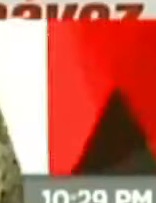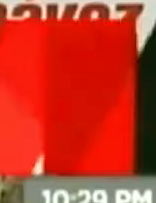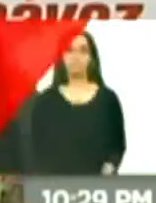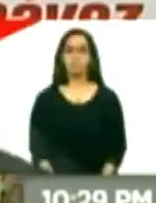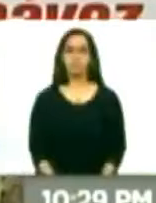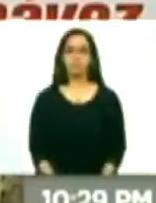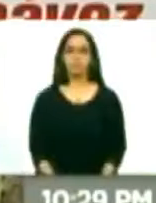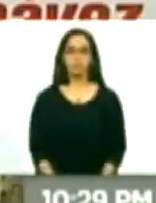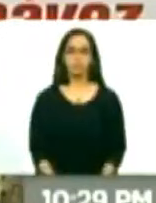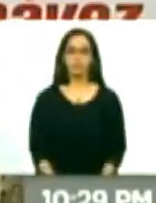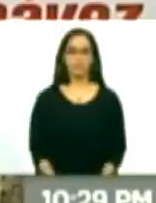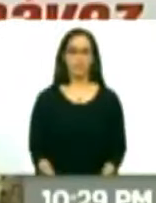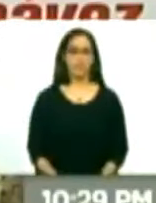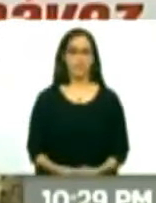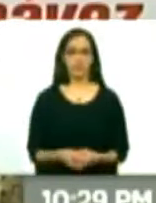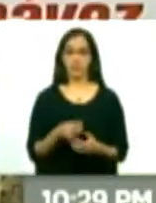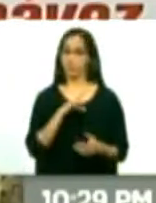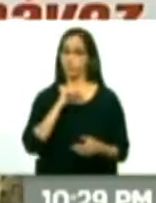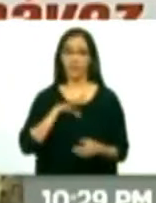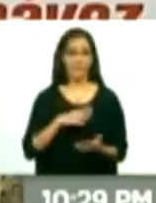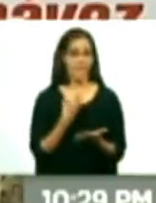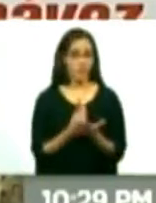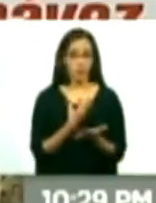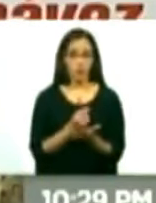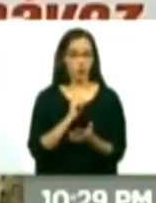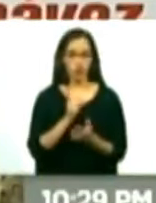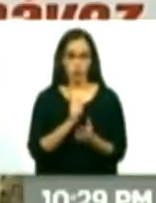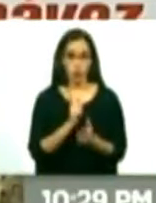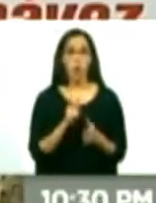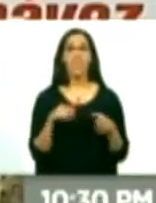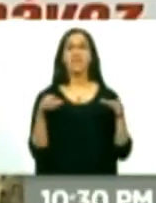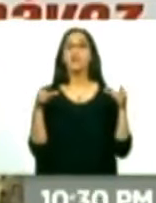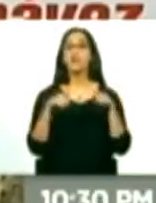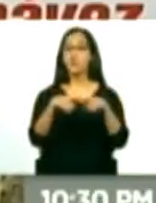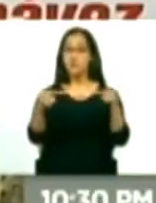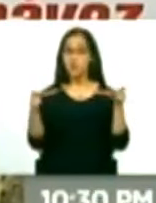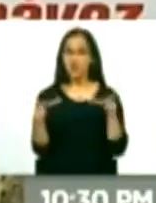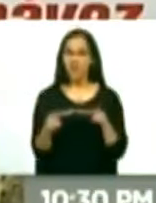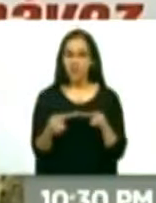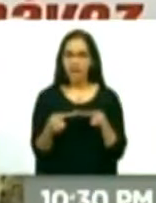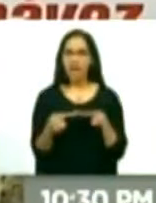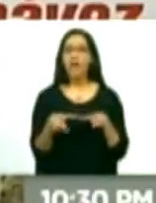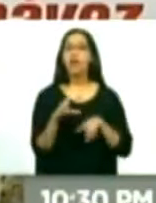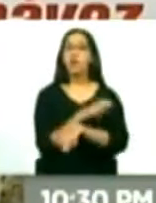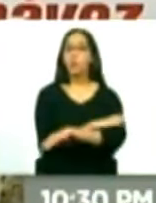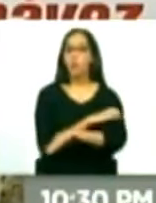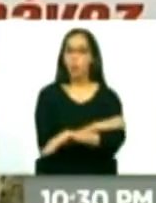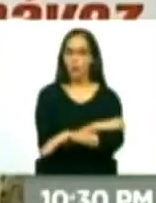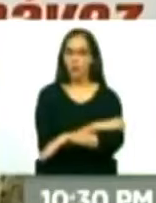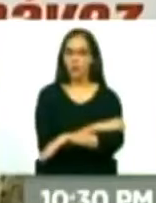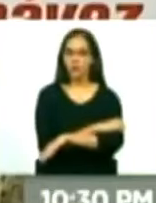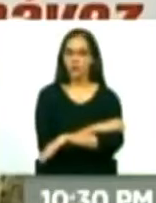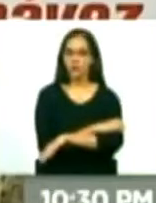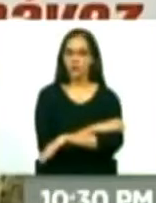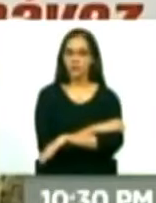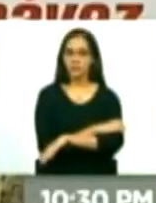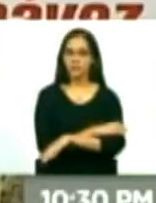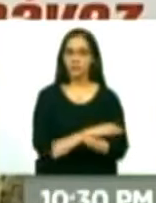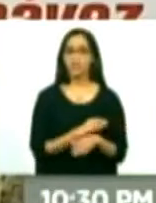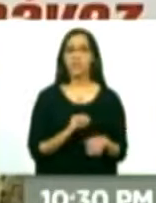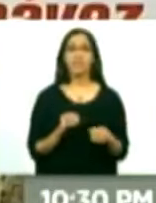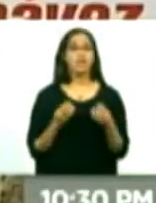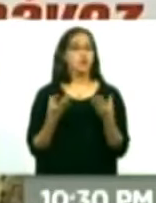Cumbres de Curuma no está en el Furrial, no, no, no. Es Cumbres de Curuma, un territorio escuálido,